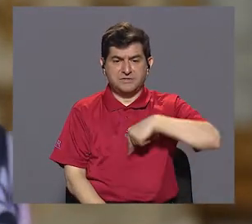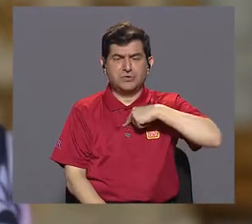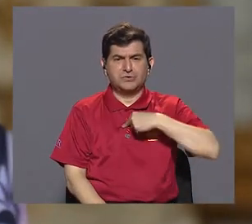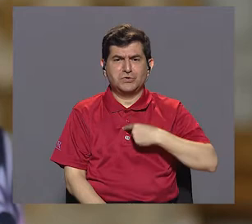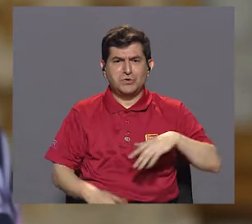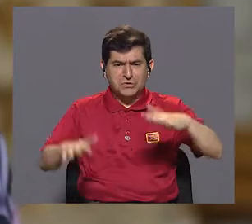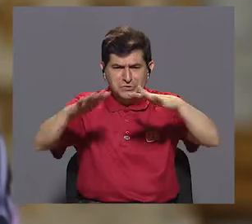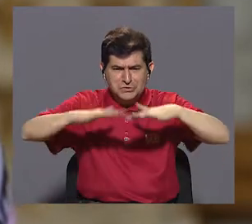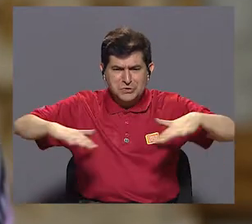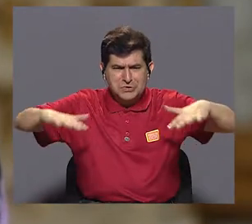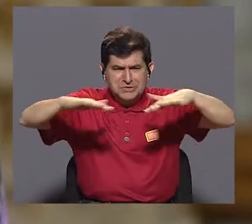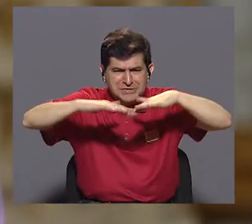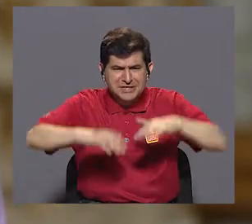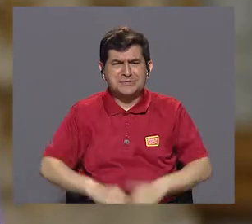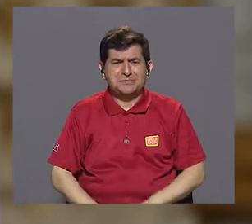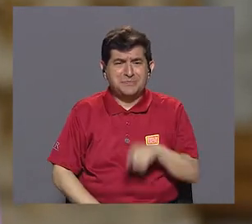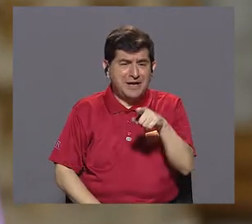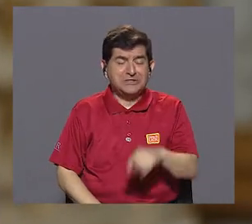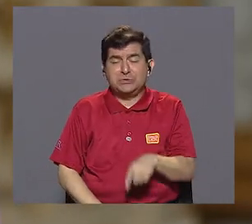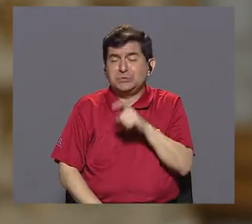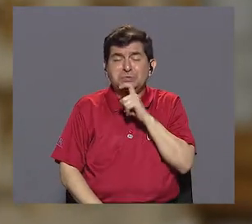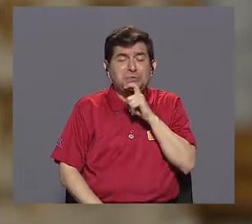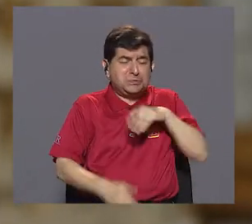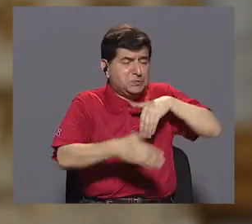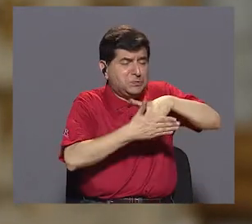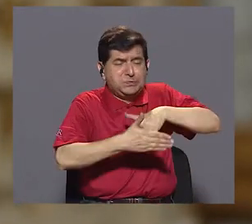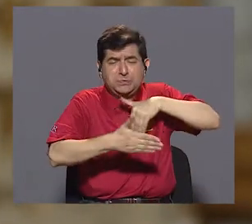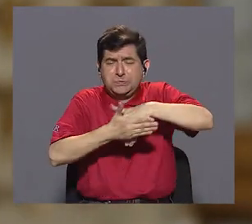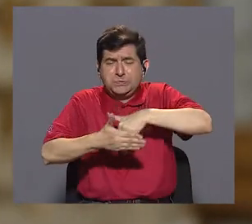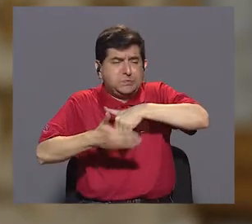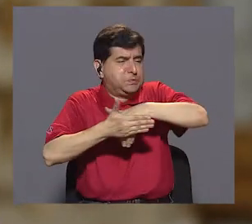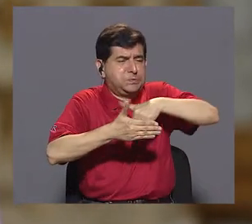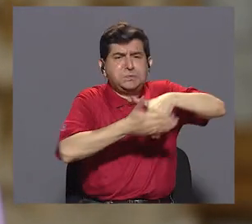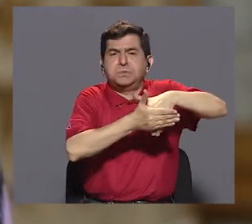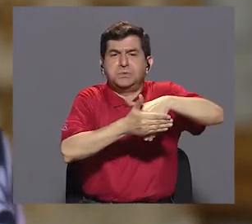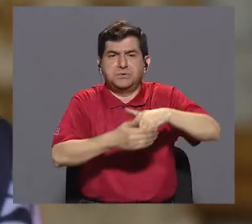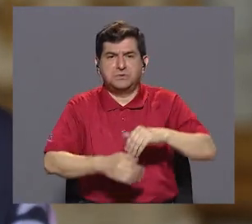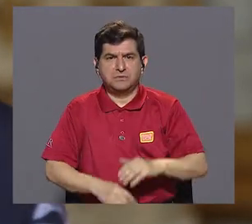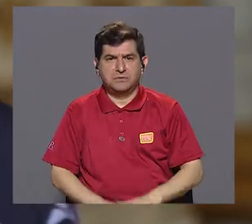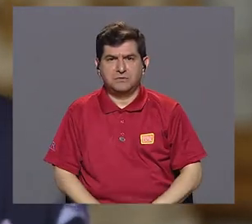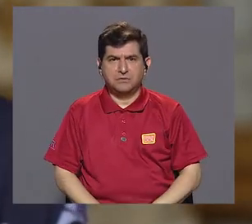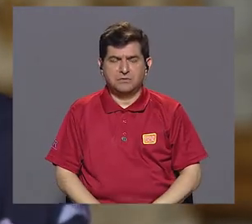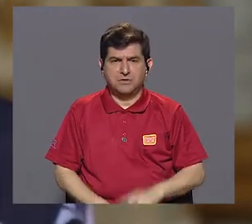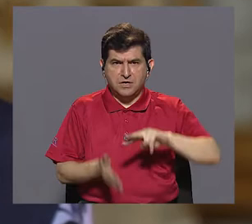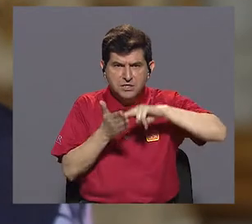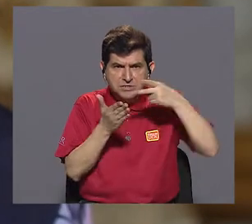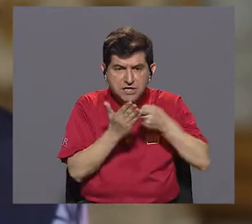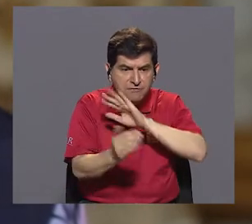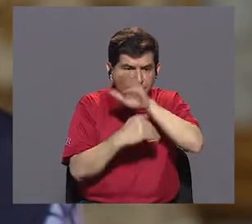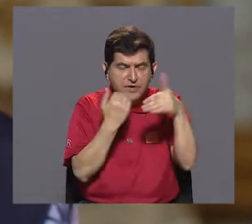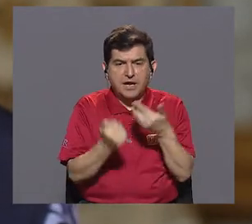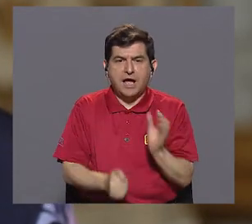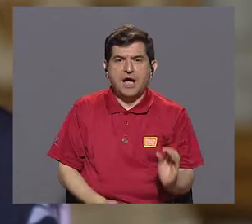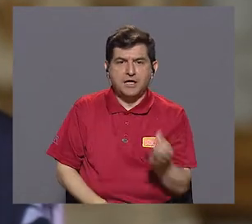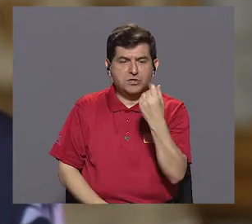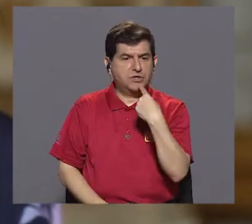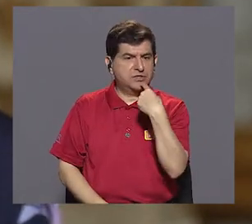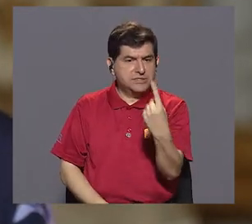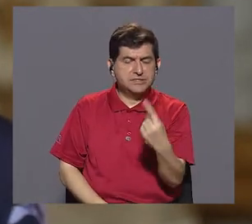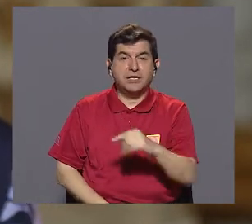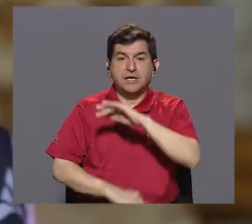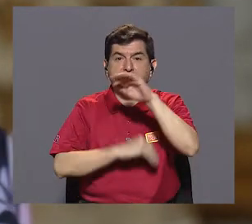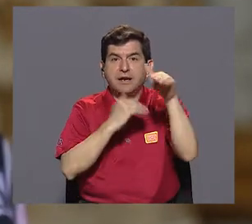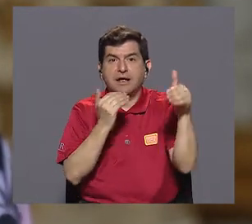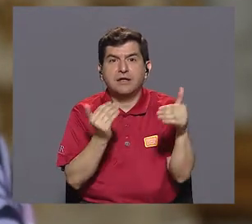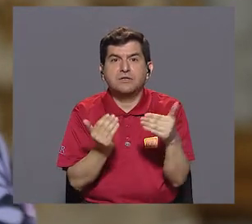mujeres encontremos un terreno absolutamente minado para poder caminar en él. Entonces, es decirle a todas